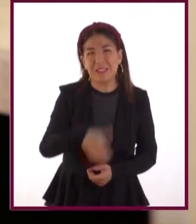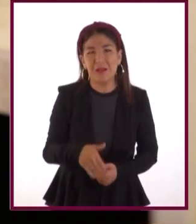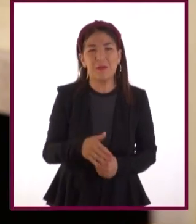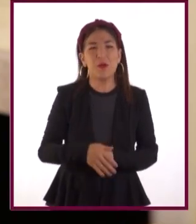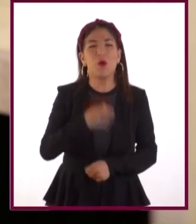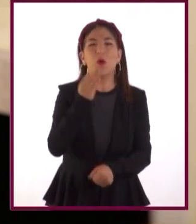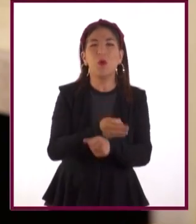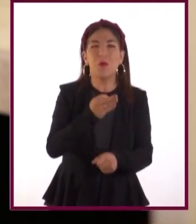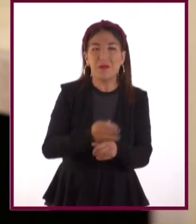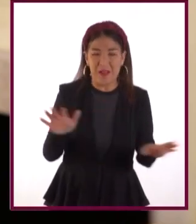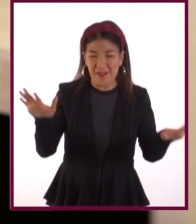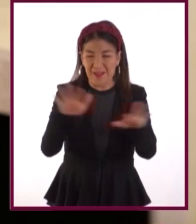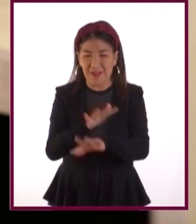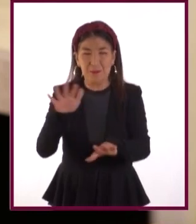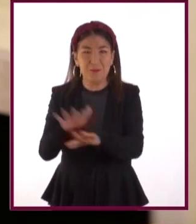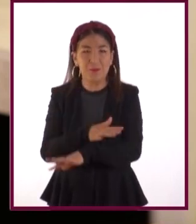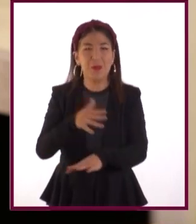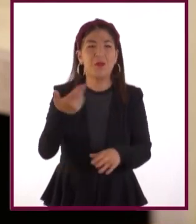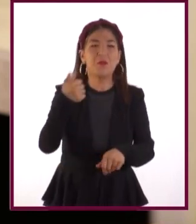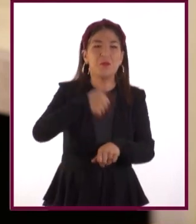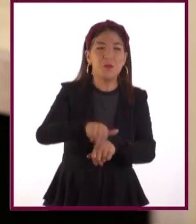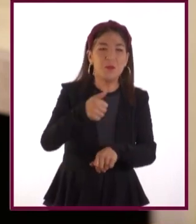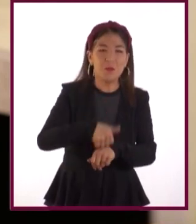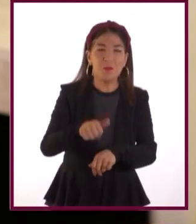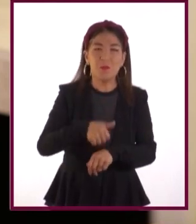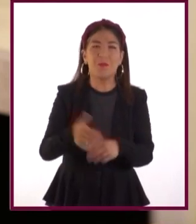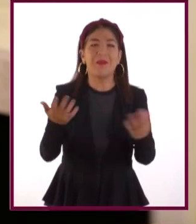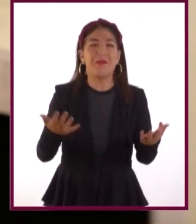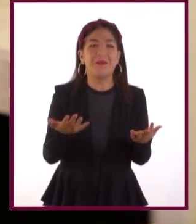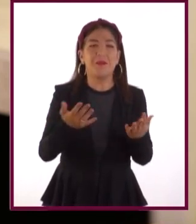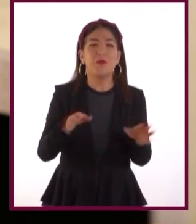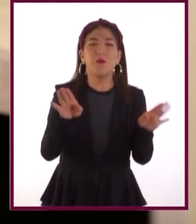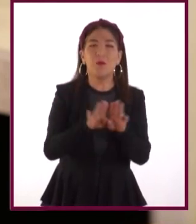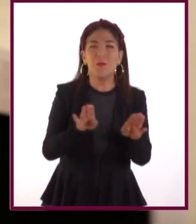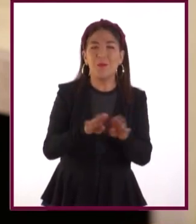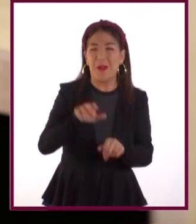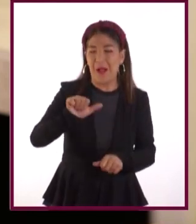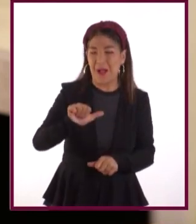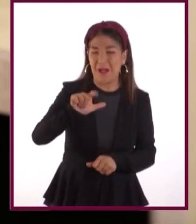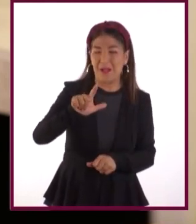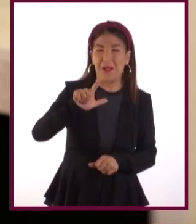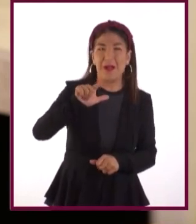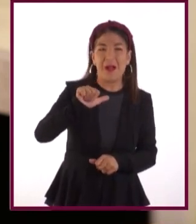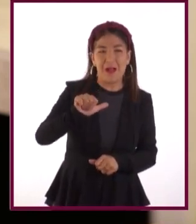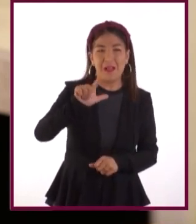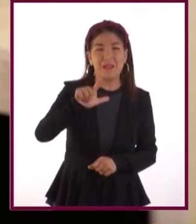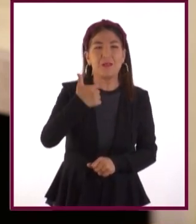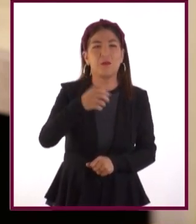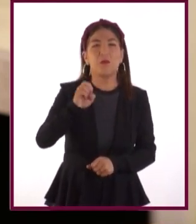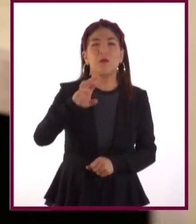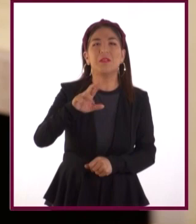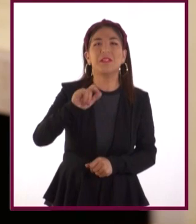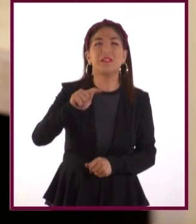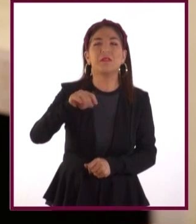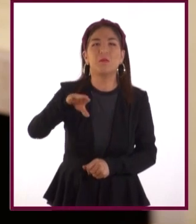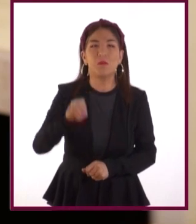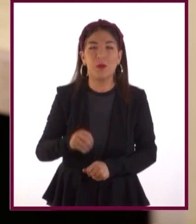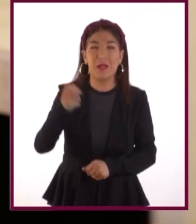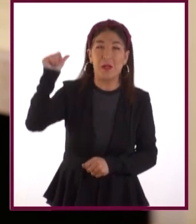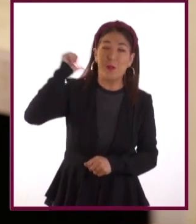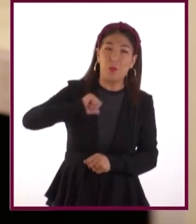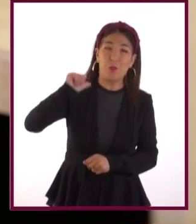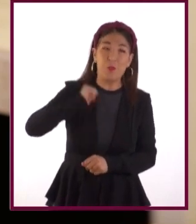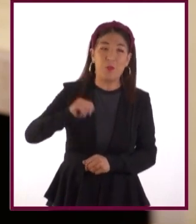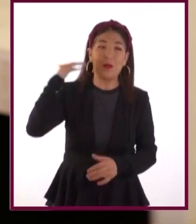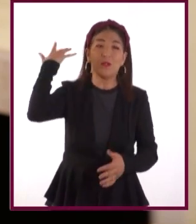tanto han cambiado los algoritmos, en la manera de desarrollar los algoritmos